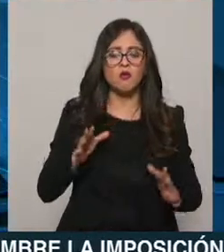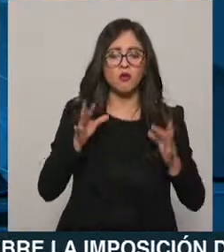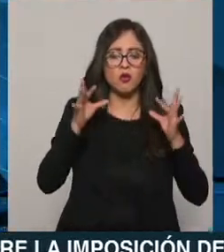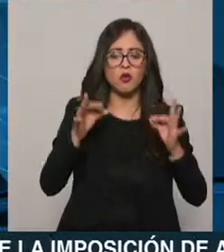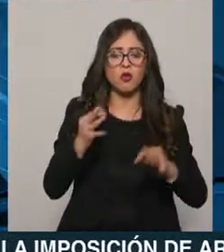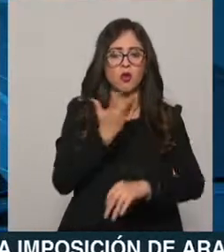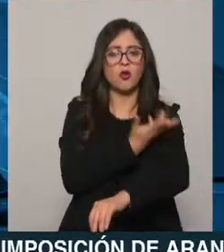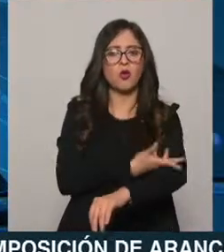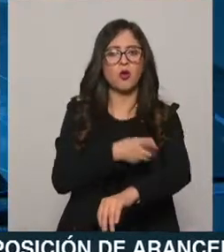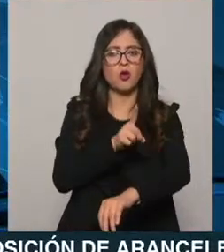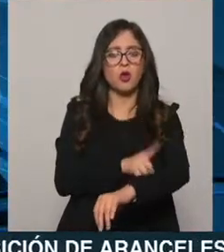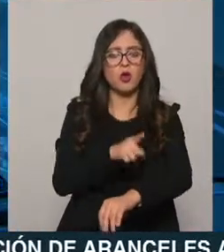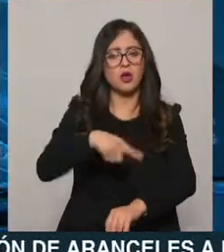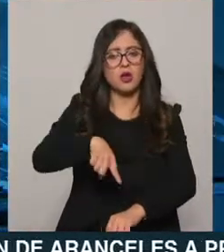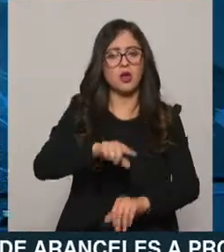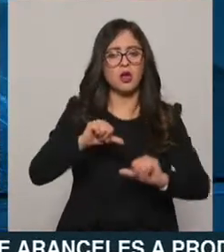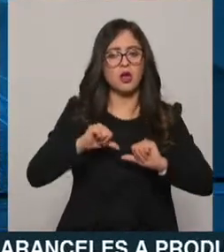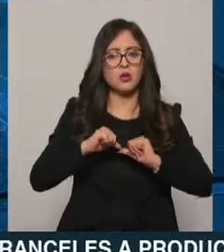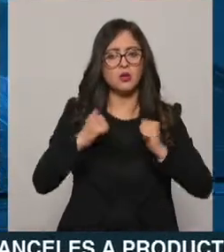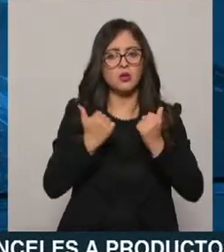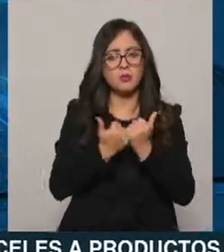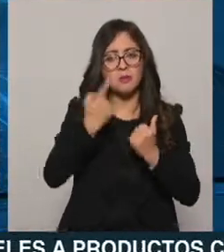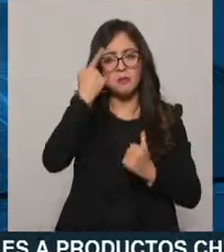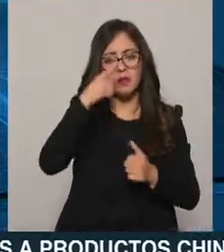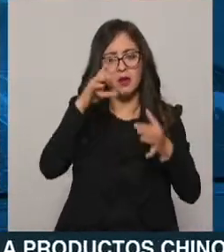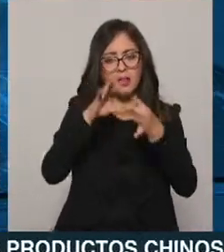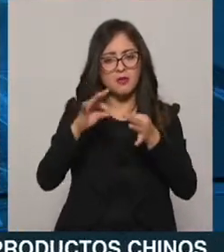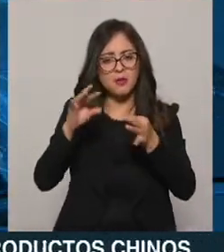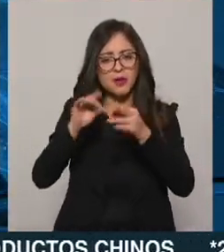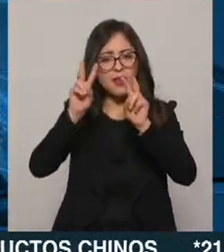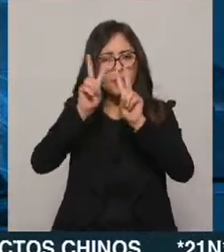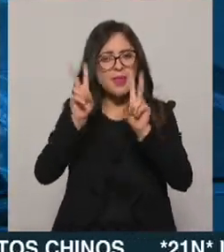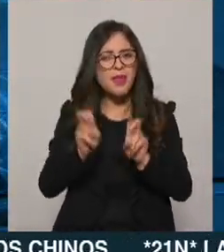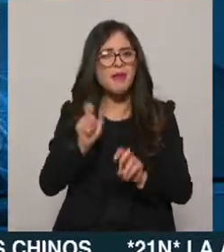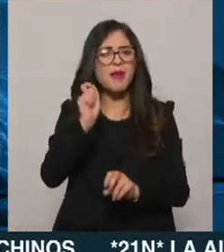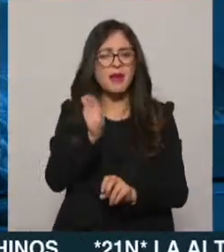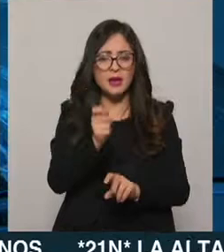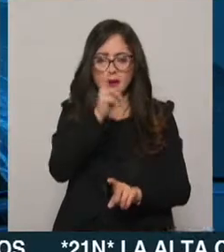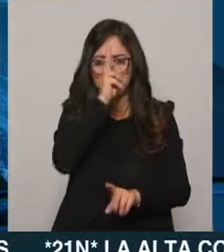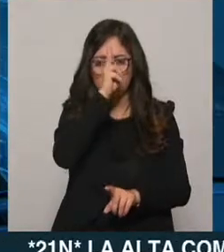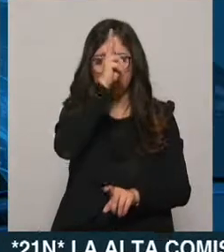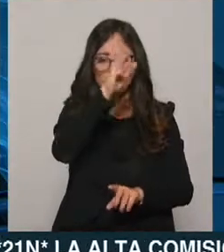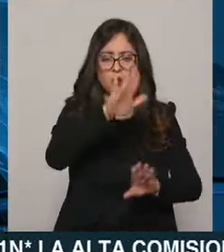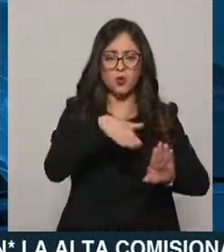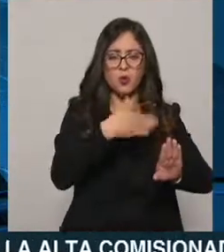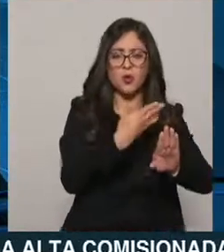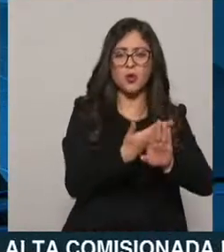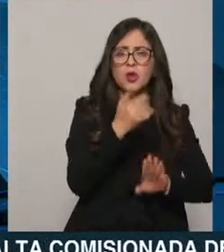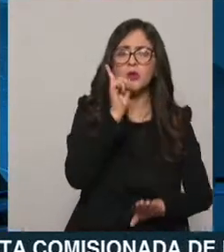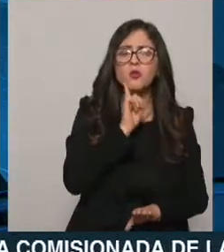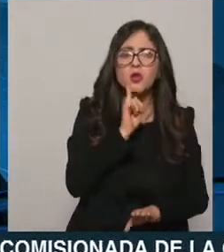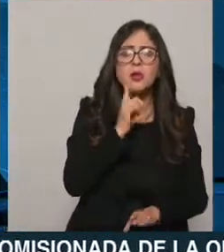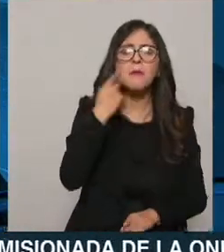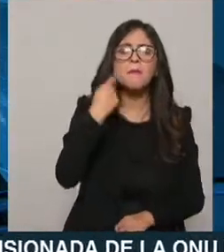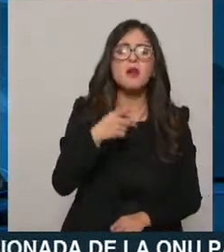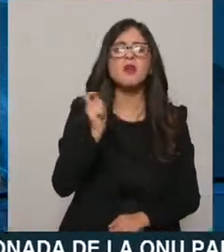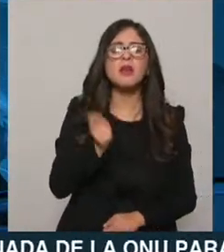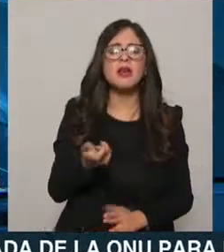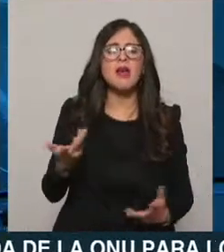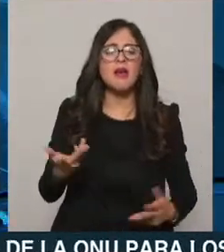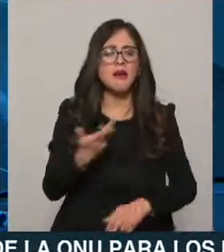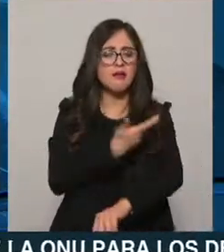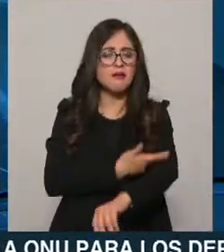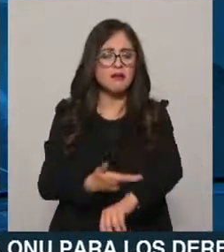coordinadora de esta organización para hablar precisamente sobre este tema, la violencia contra las mujeres, pero sobre todo las acciones que se deben tomar al